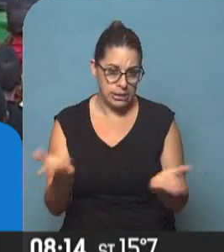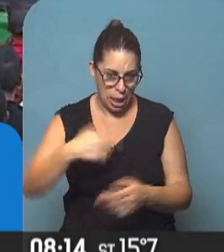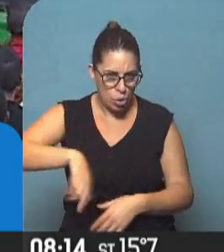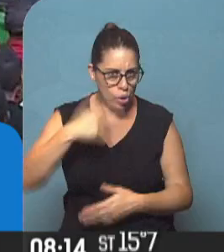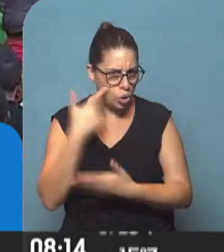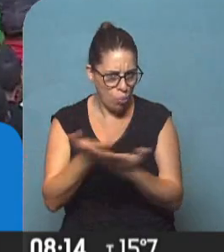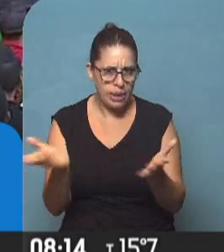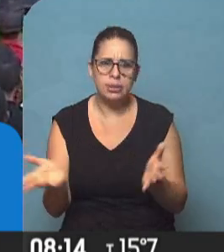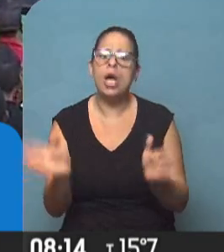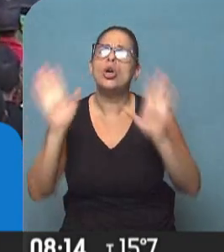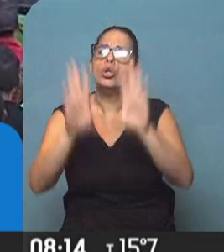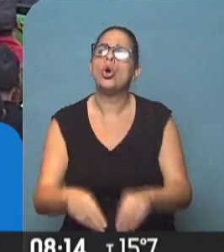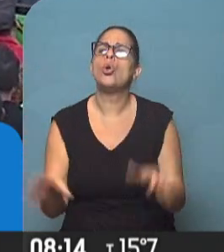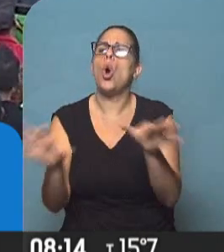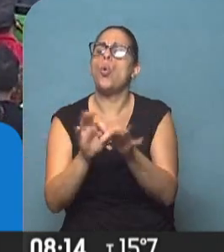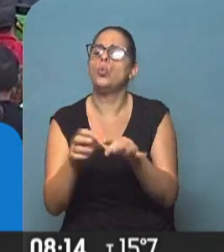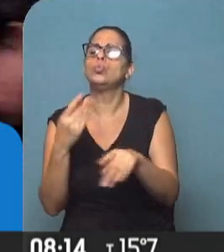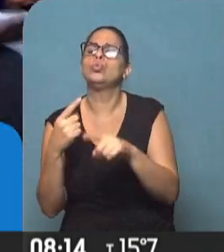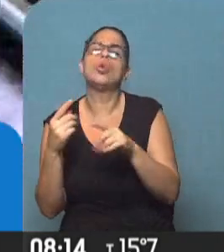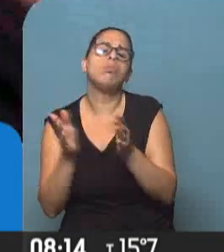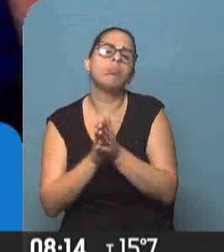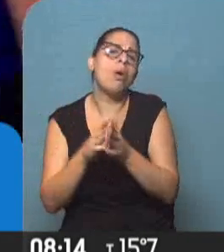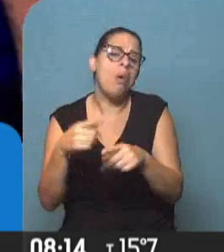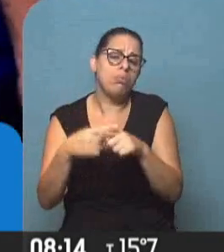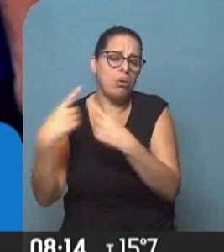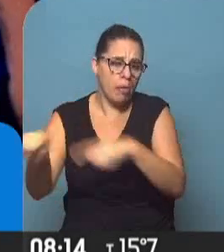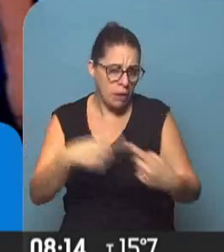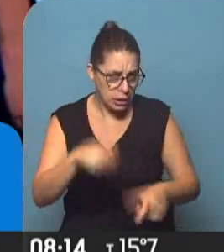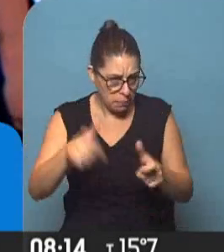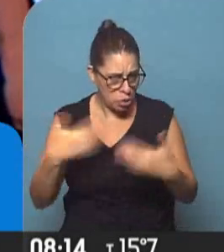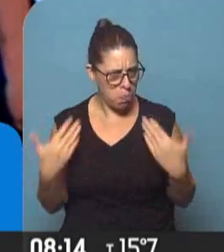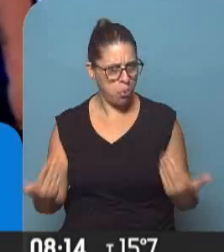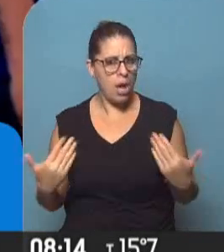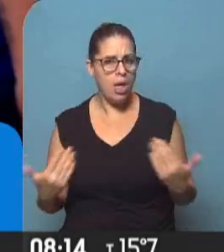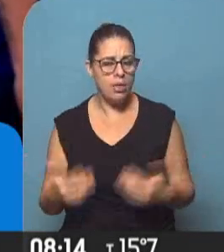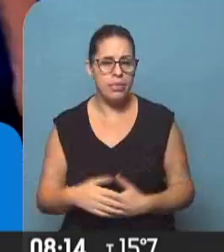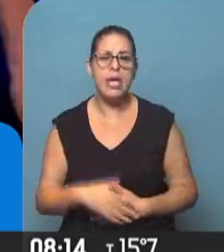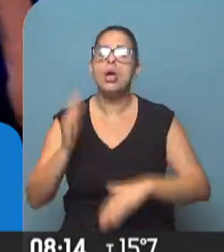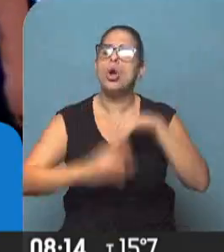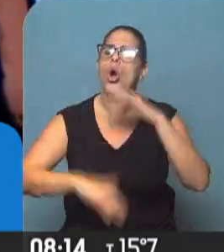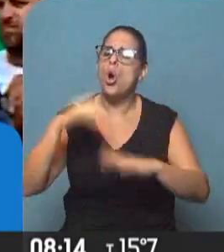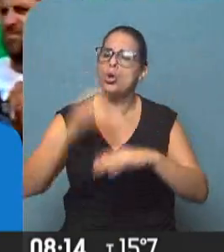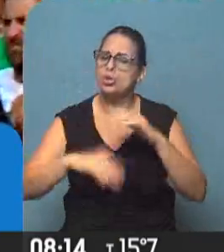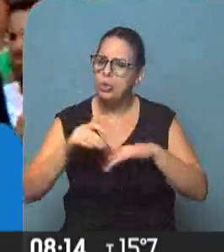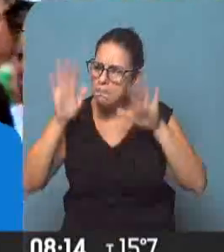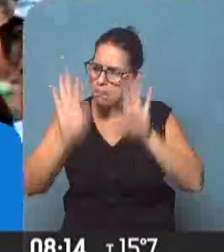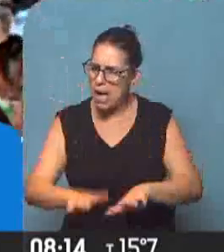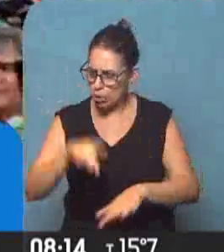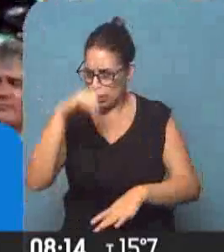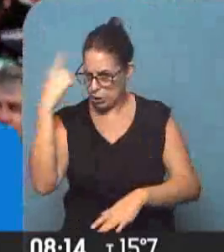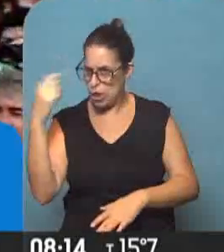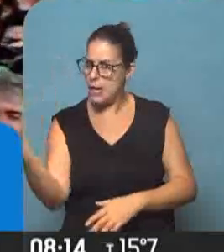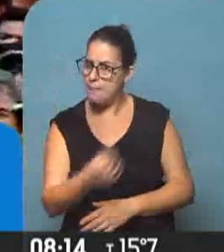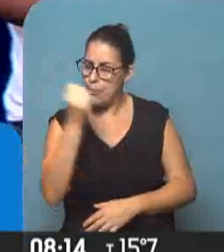en unidad, en el marco de la diversidad, seremos capaces de construir un gran paro nacional.